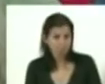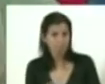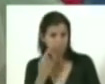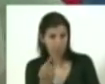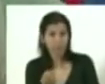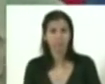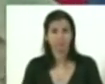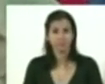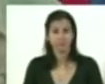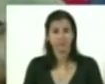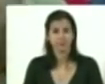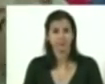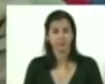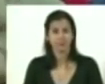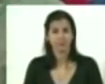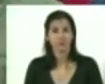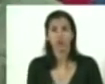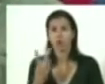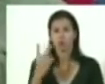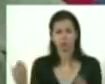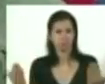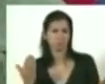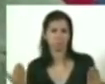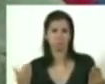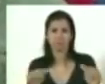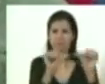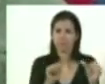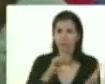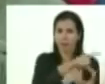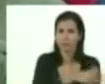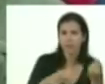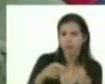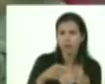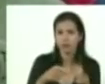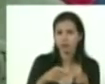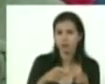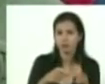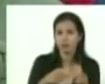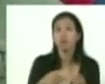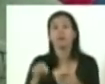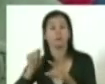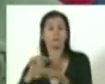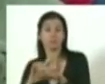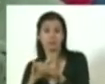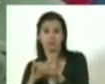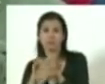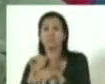cuenta los dos modelos, el modelo de Zamora